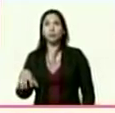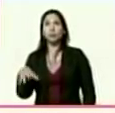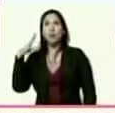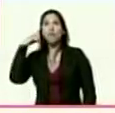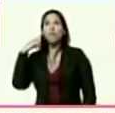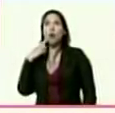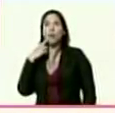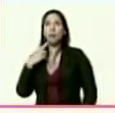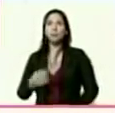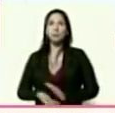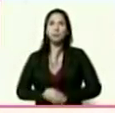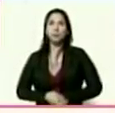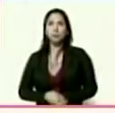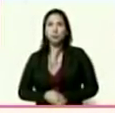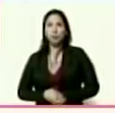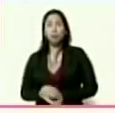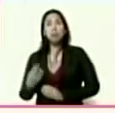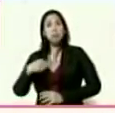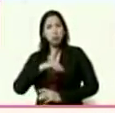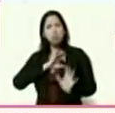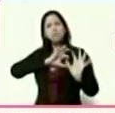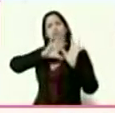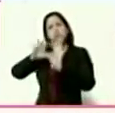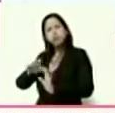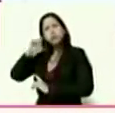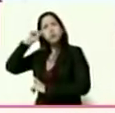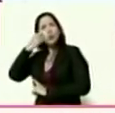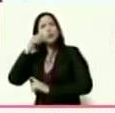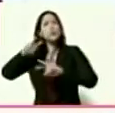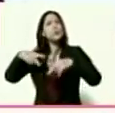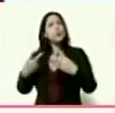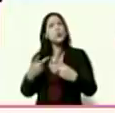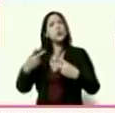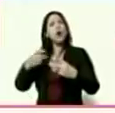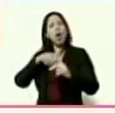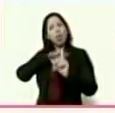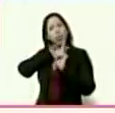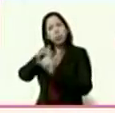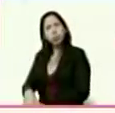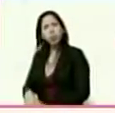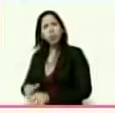en el estado Bolívar. Ese día estaremos nosotros recordando una de las derrotas